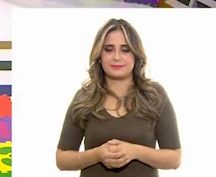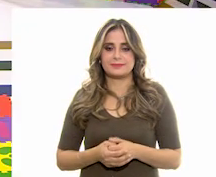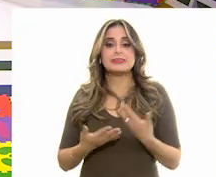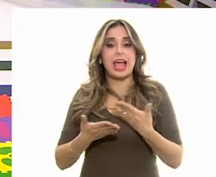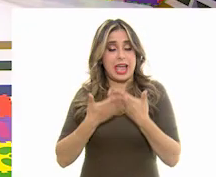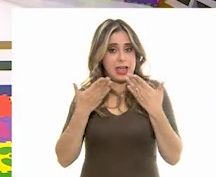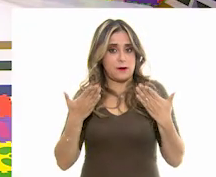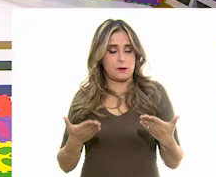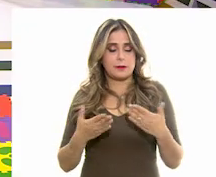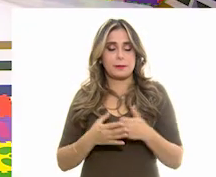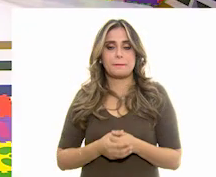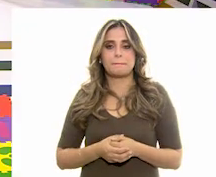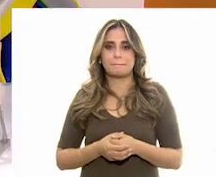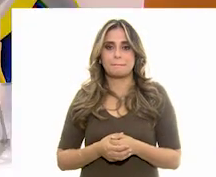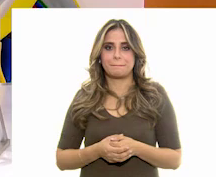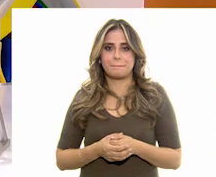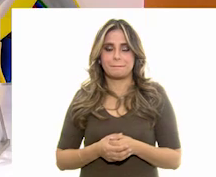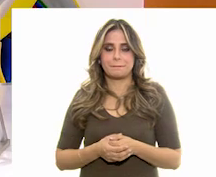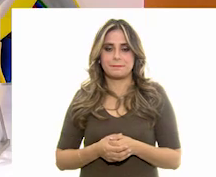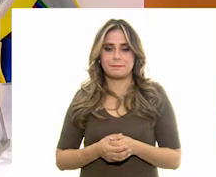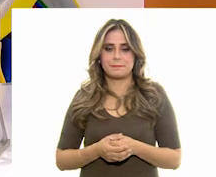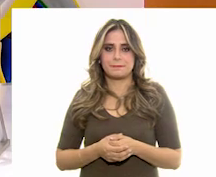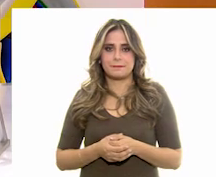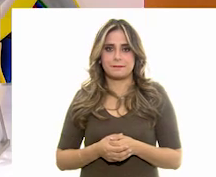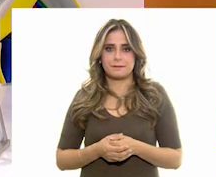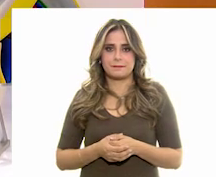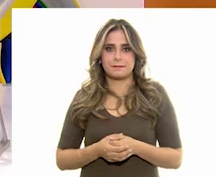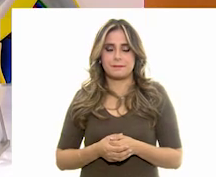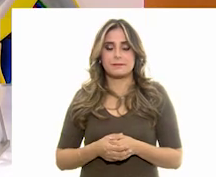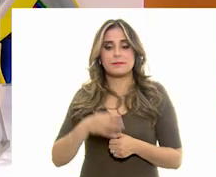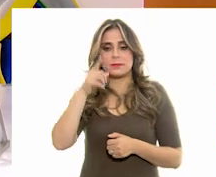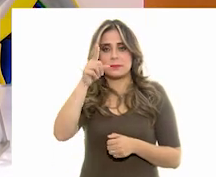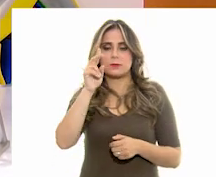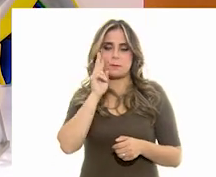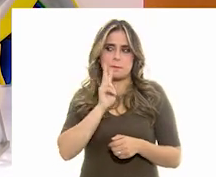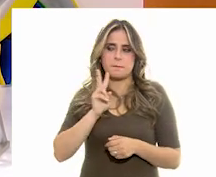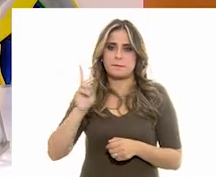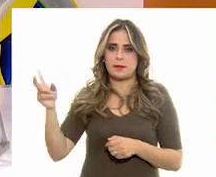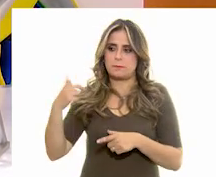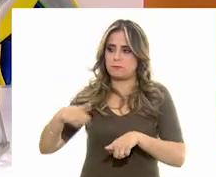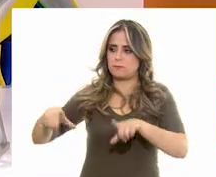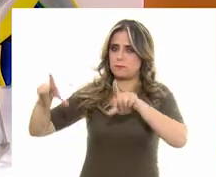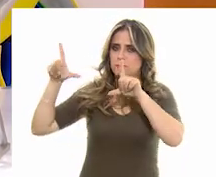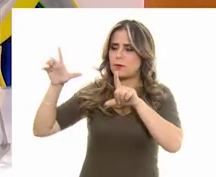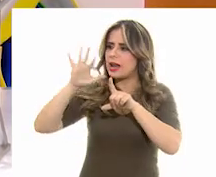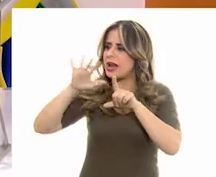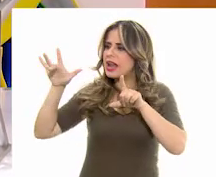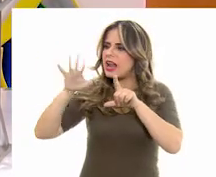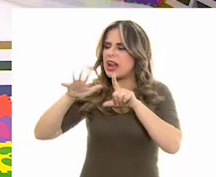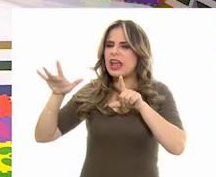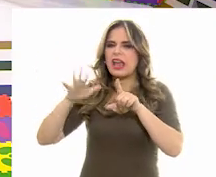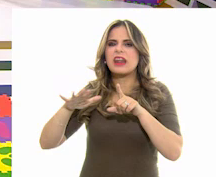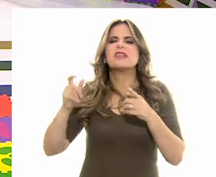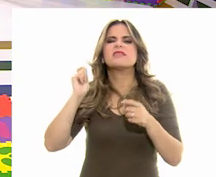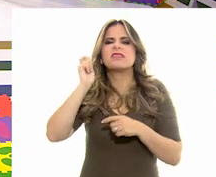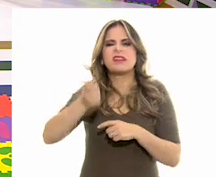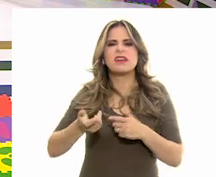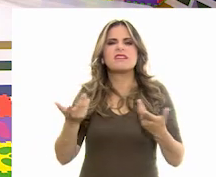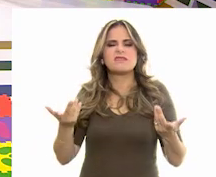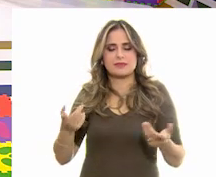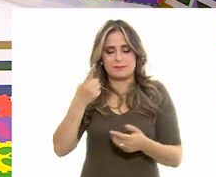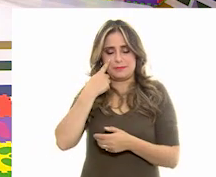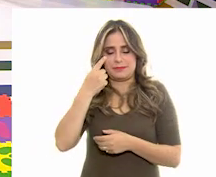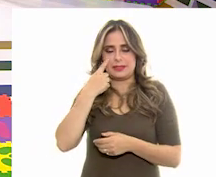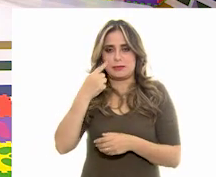empezar. A ver. A... Quiero que chequemos las primeras notas. Ajá. Miren,